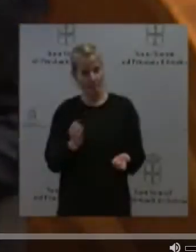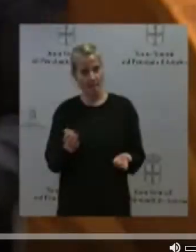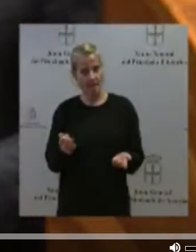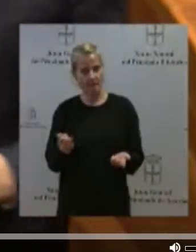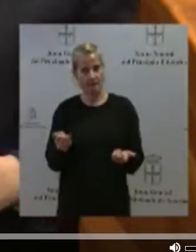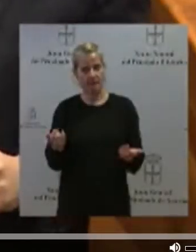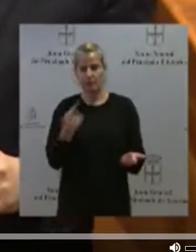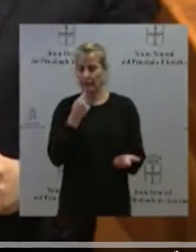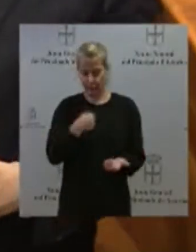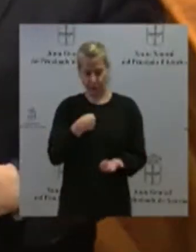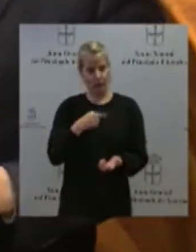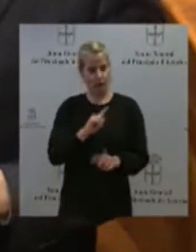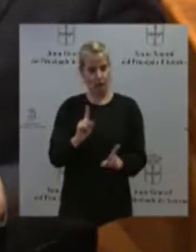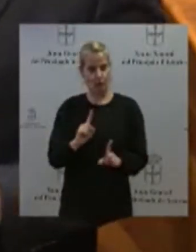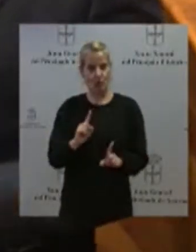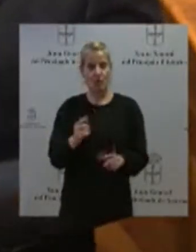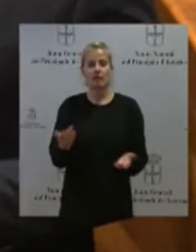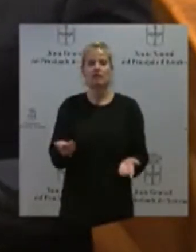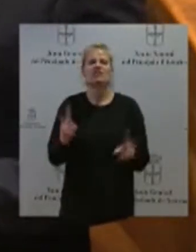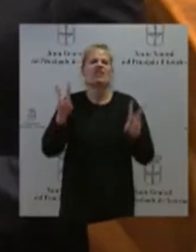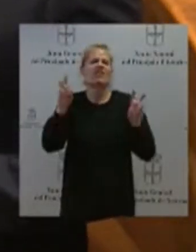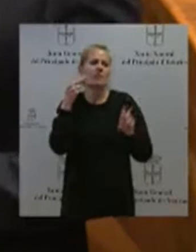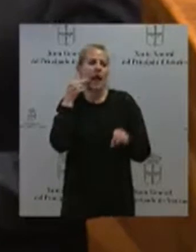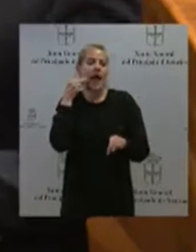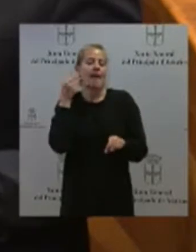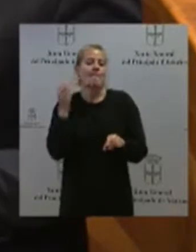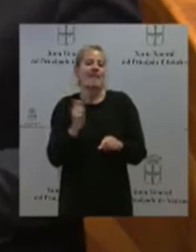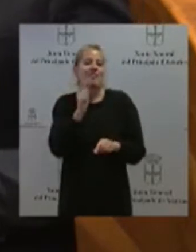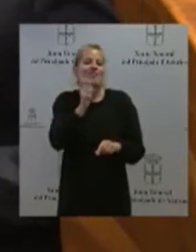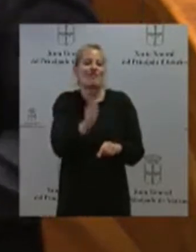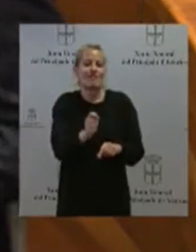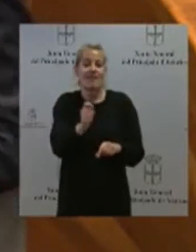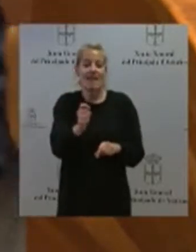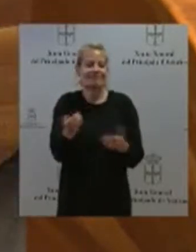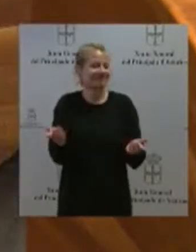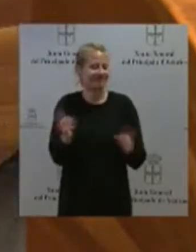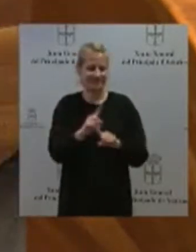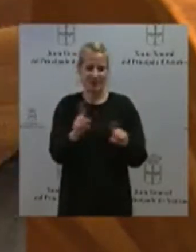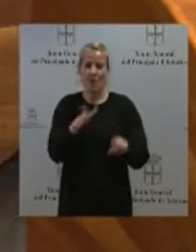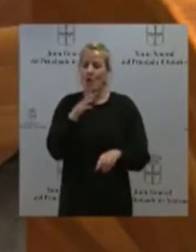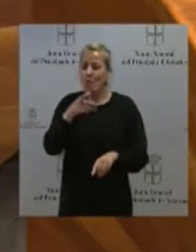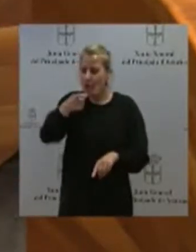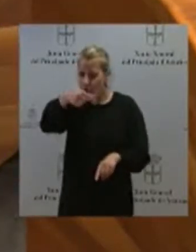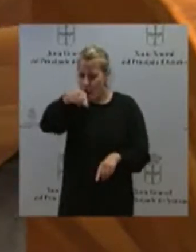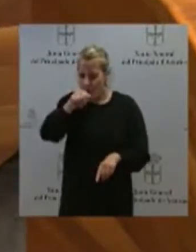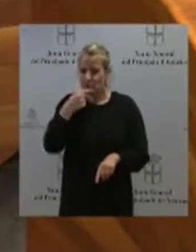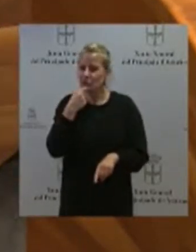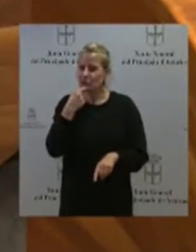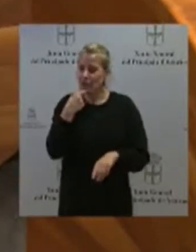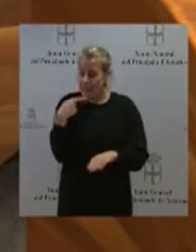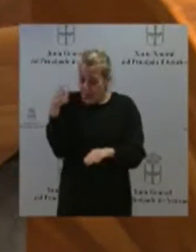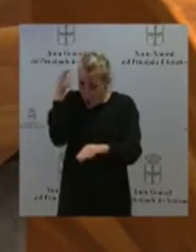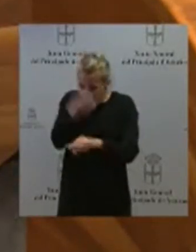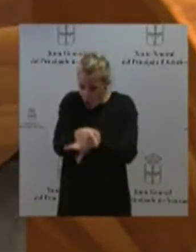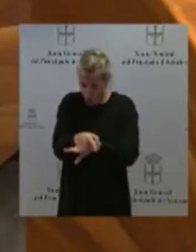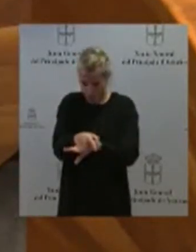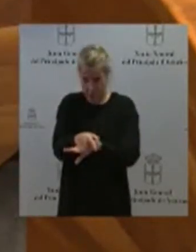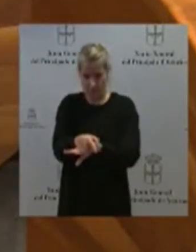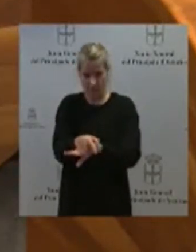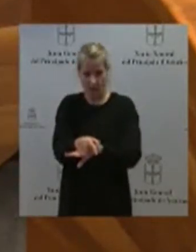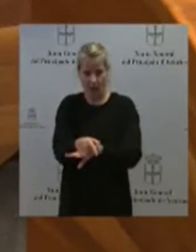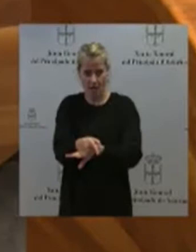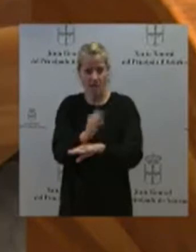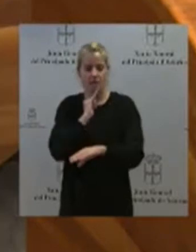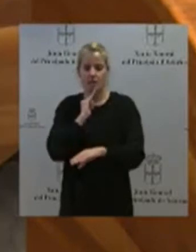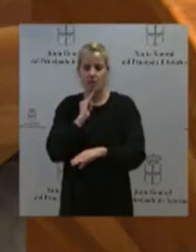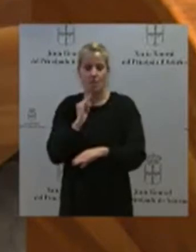Es que ustedes quieren obligar a que sea formación bilingüe en asturiano. Ya le digo que el PSOE eso no lo aceptaría jamás. Y lo